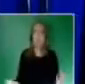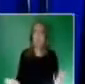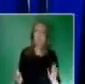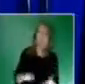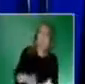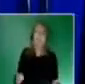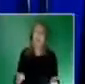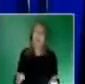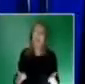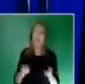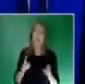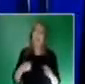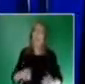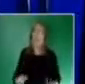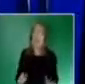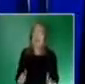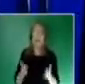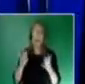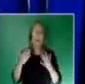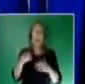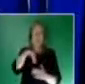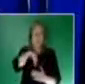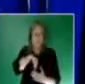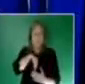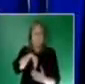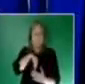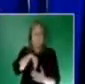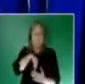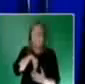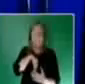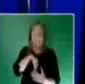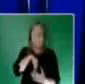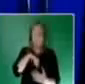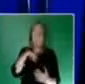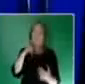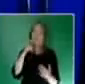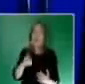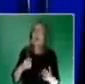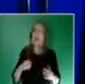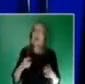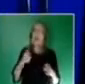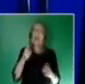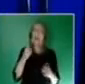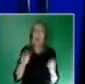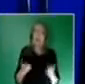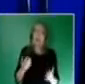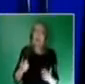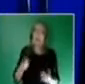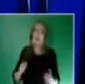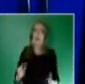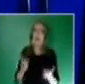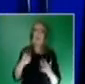pero si la vida se me va a escapar trabajando y trabajando para consumir un plus